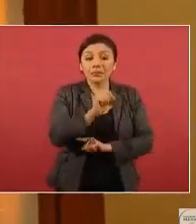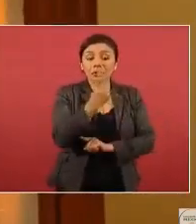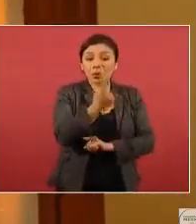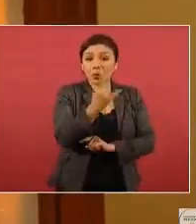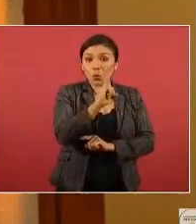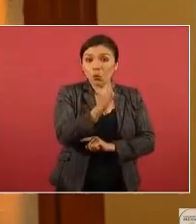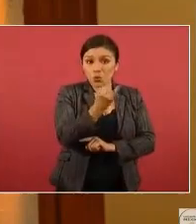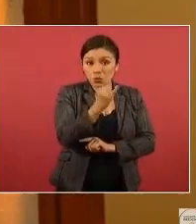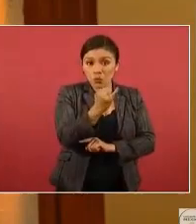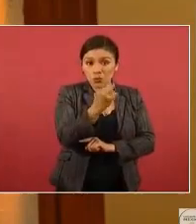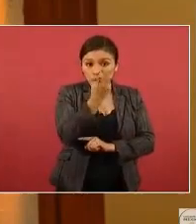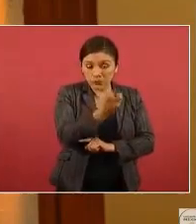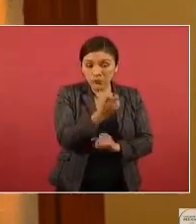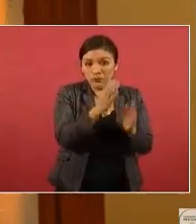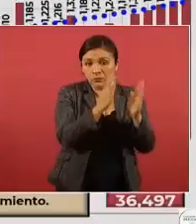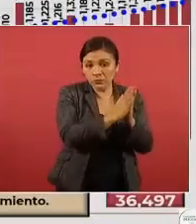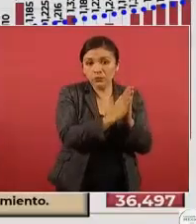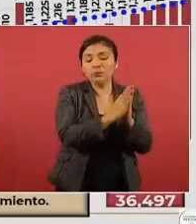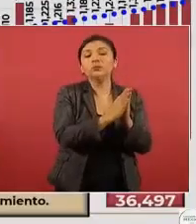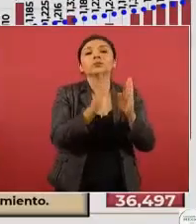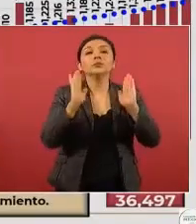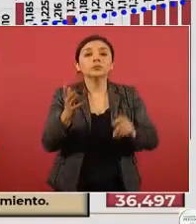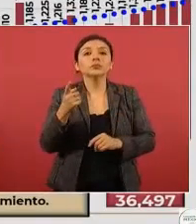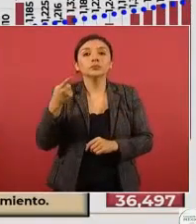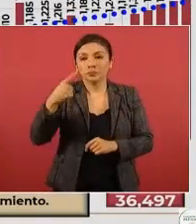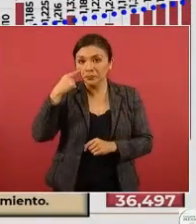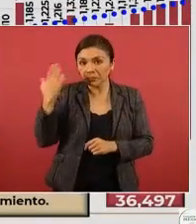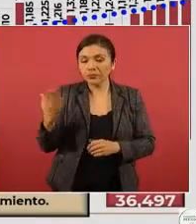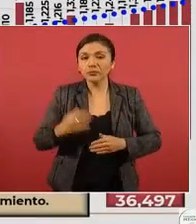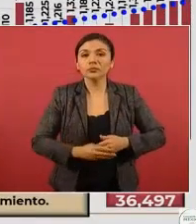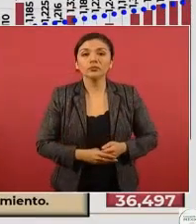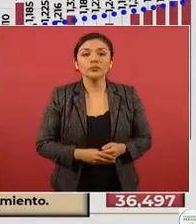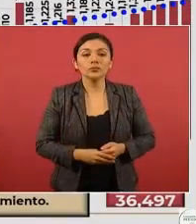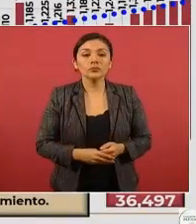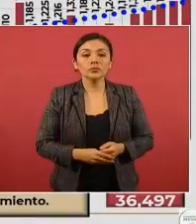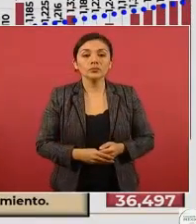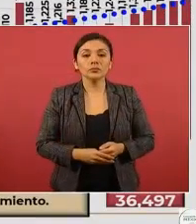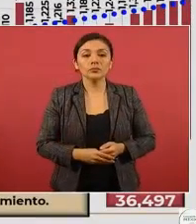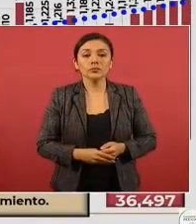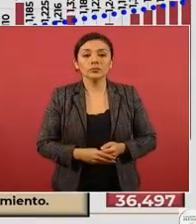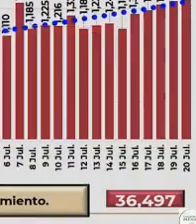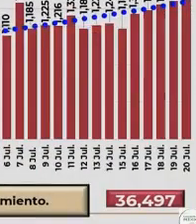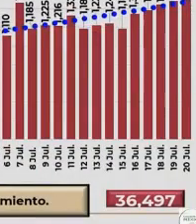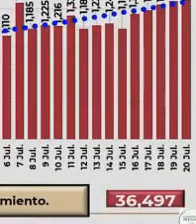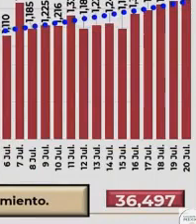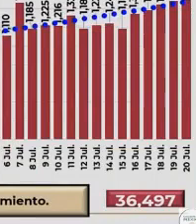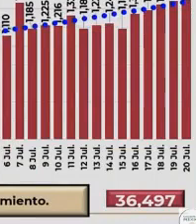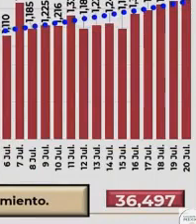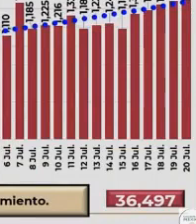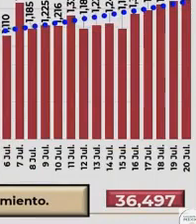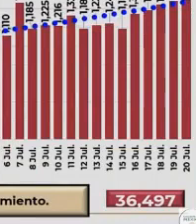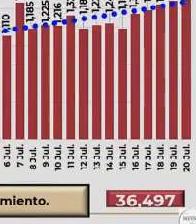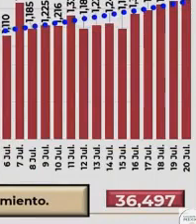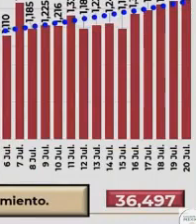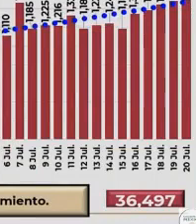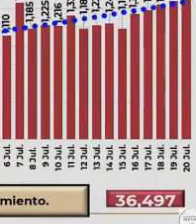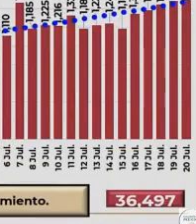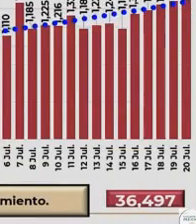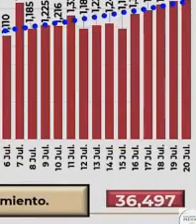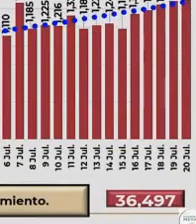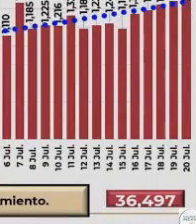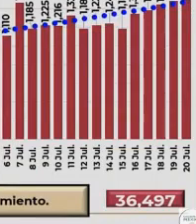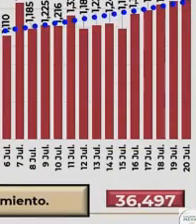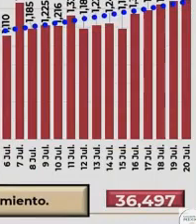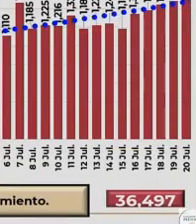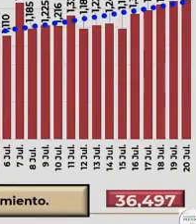se da la instrucción de que se incremente esta actividad que se refuerce se